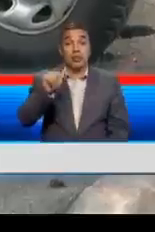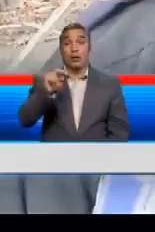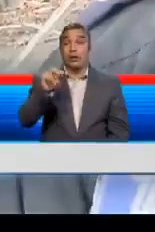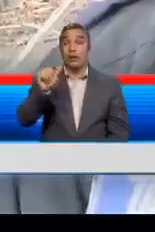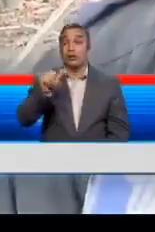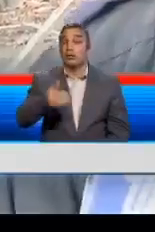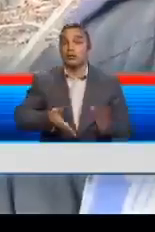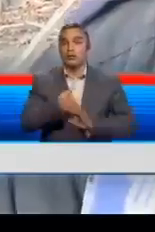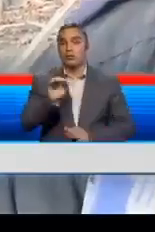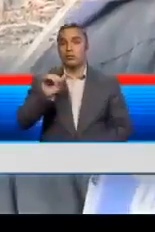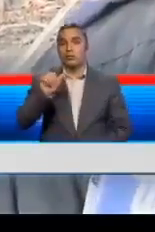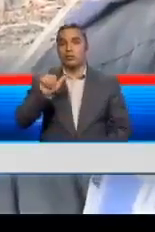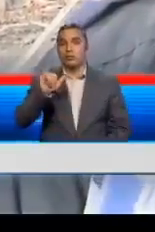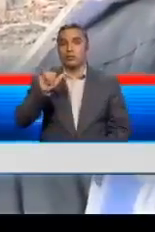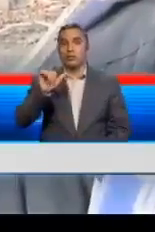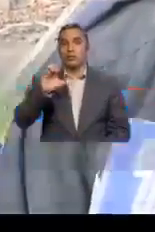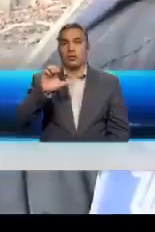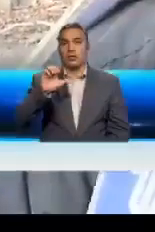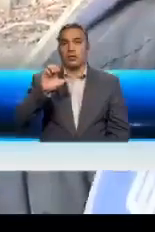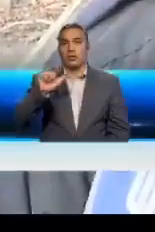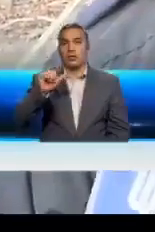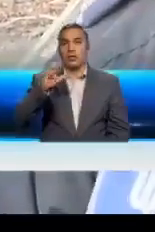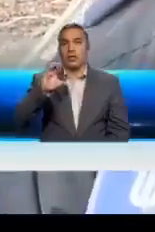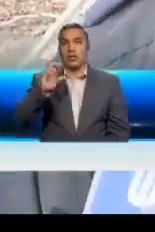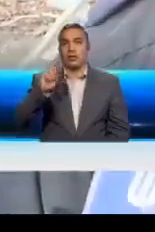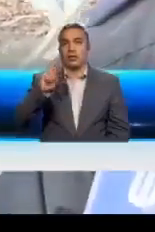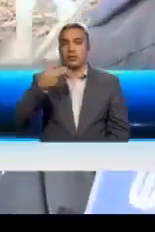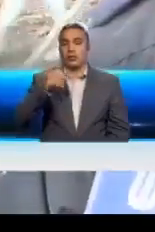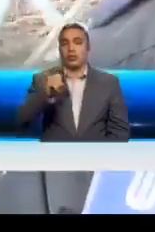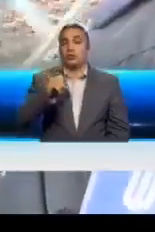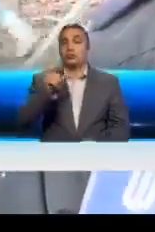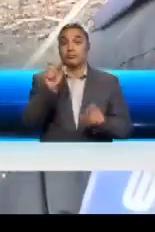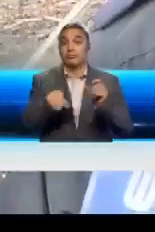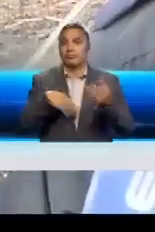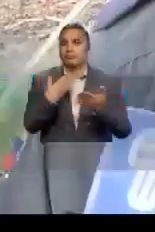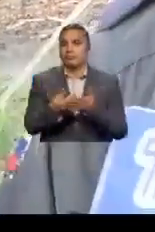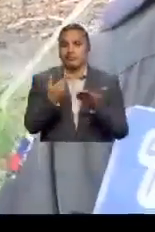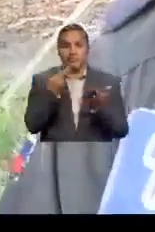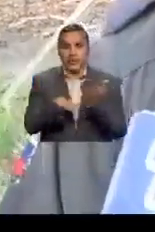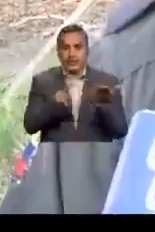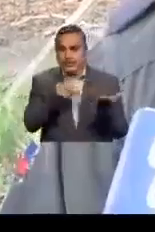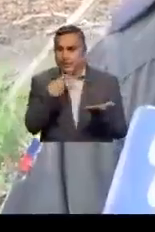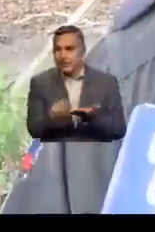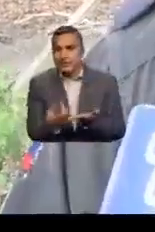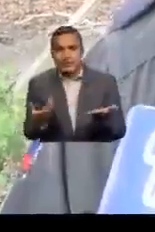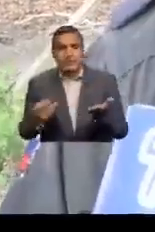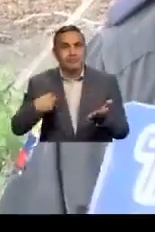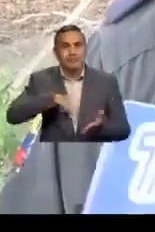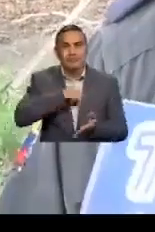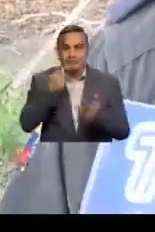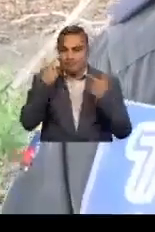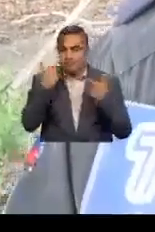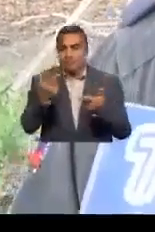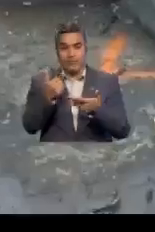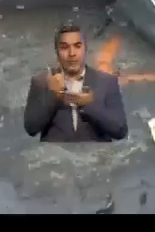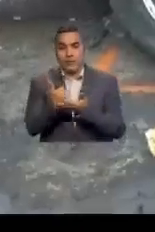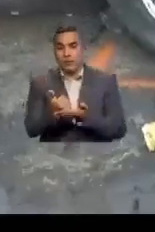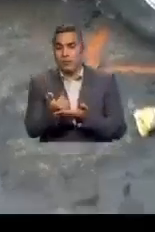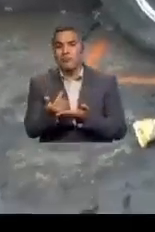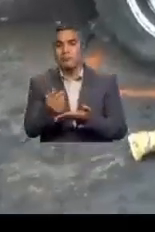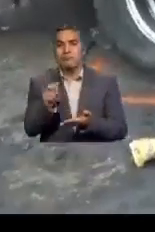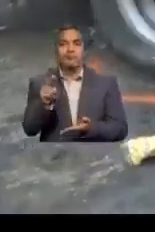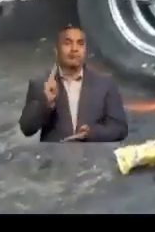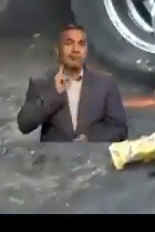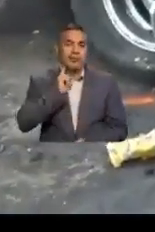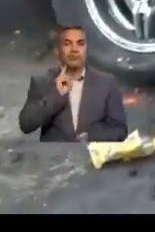parroquia Ayacucho. Encontramos en el lugar una persona tendida sobre la calzada que paramédicos le brindaron los primeros auxilios, el cual diagnosticaron su deceso. Dentro